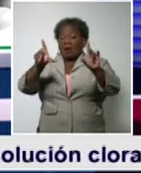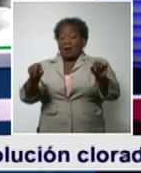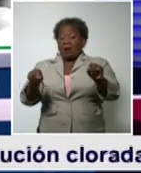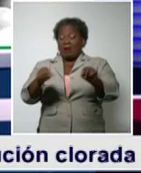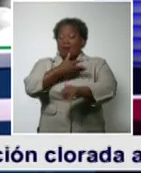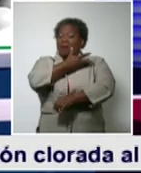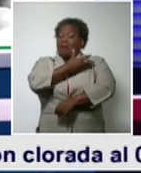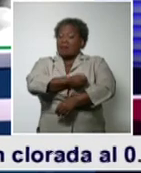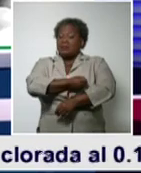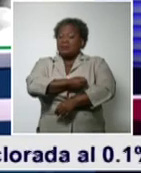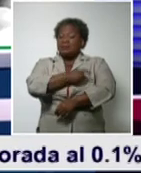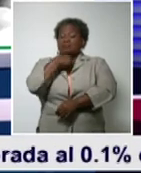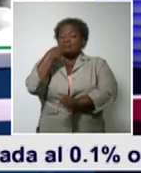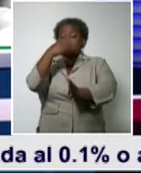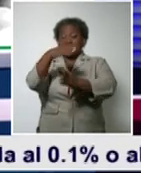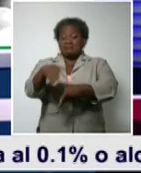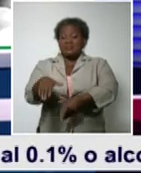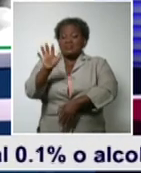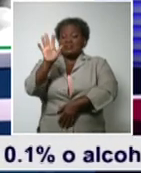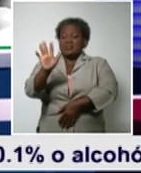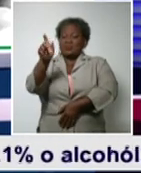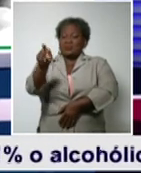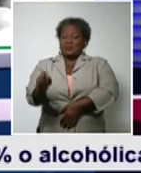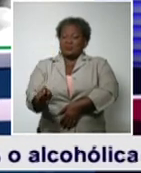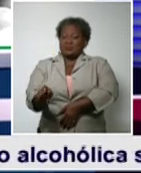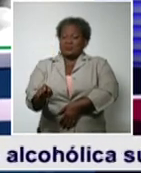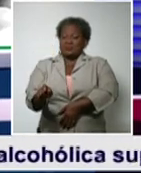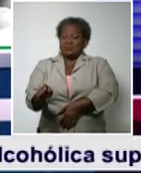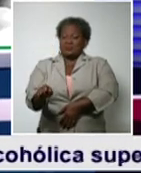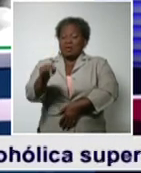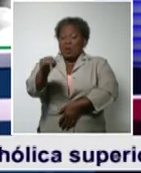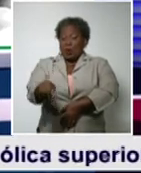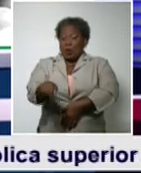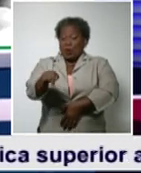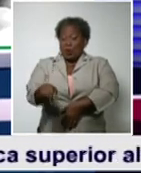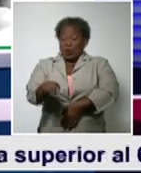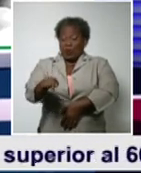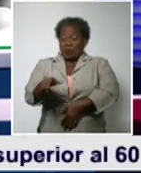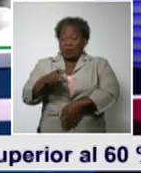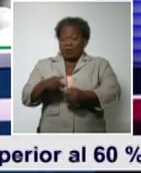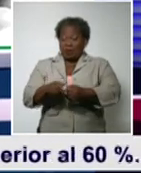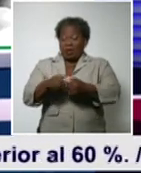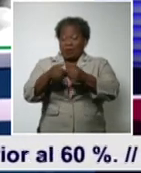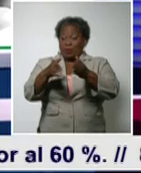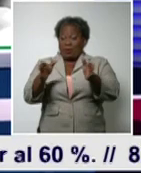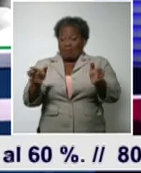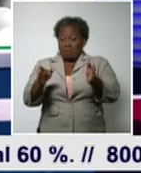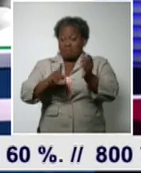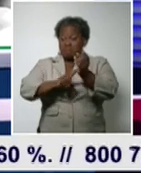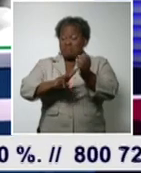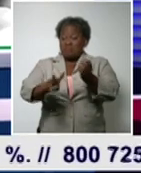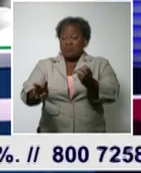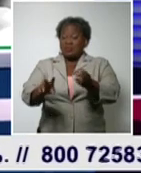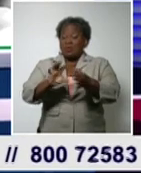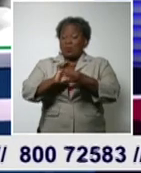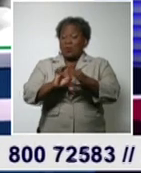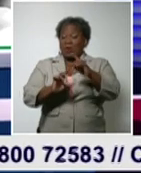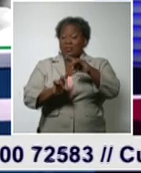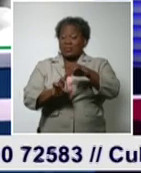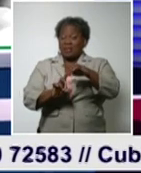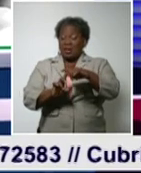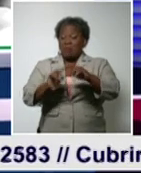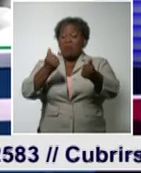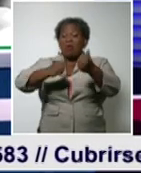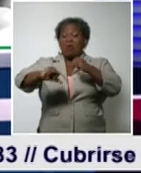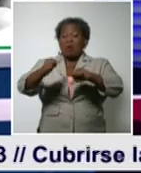el fallecimiento de 5 personas. Hoy será inaugurada en la provincia de Guantánamo el laboratorio